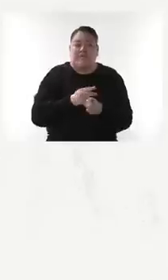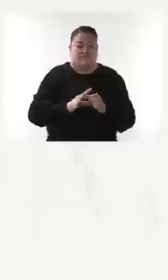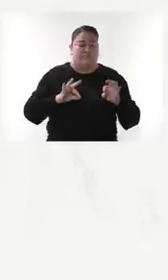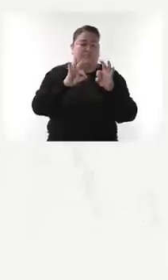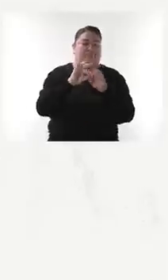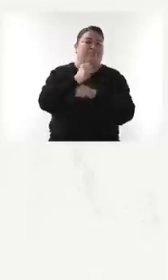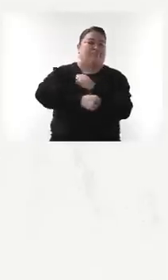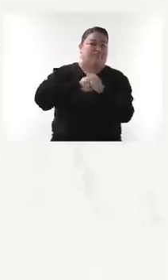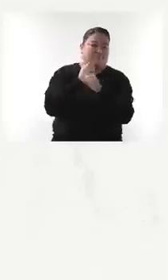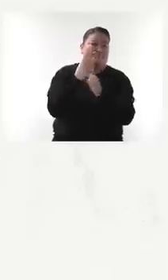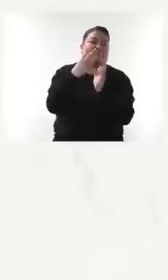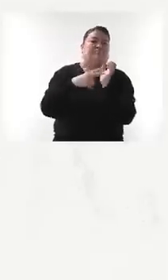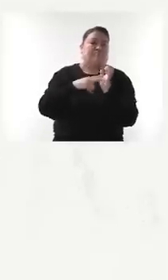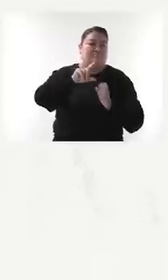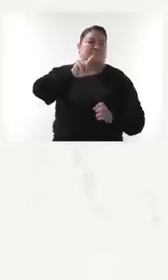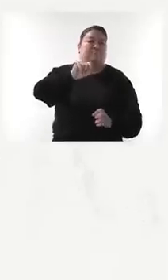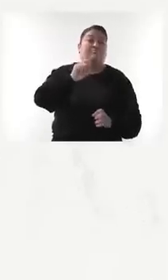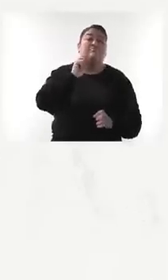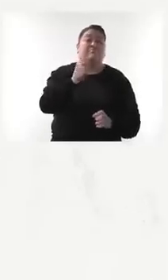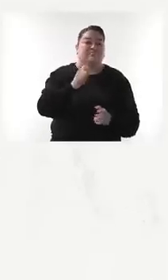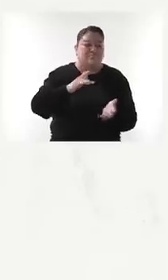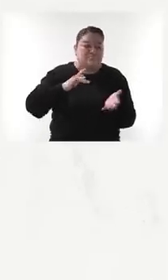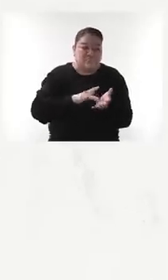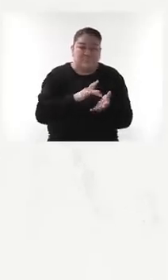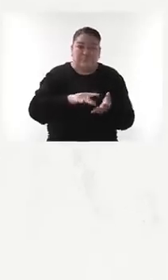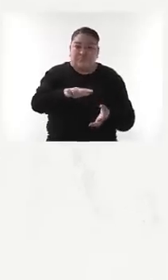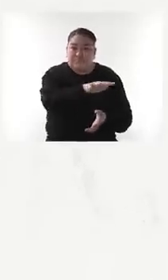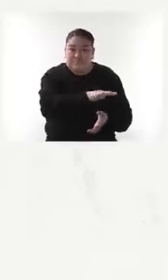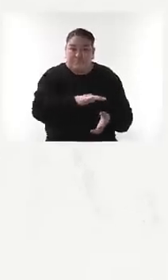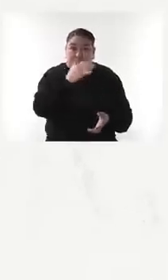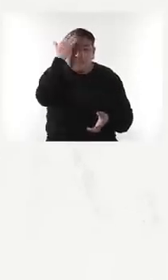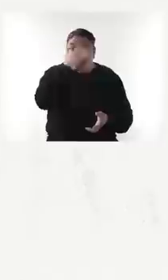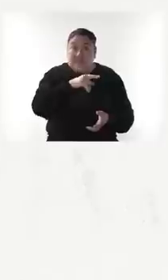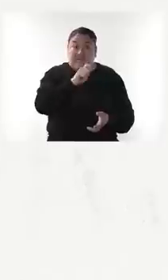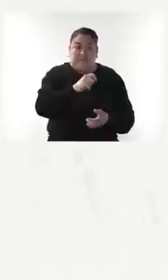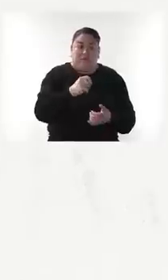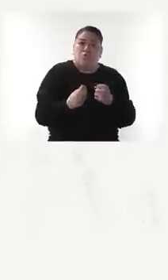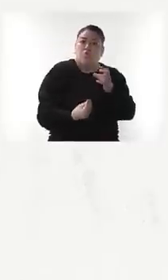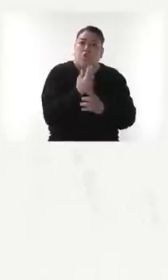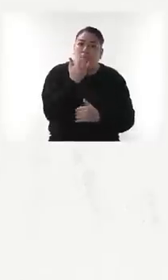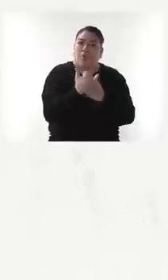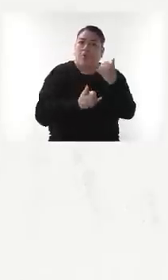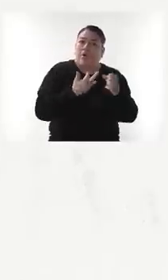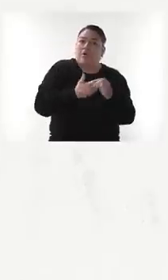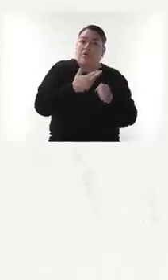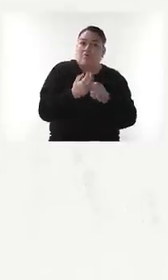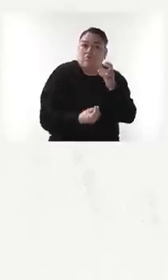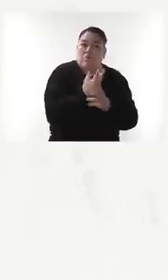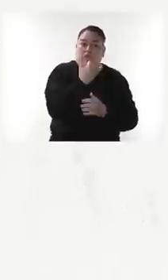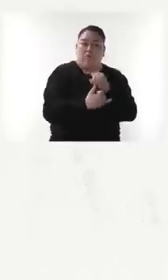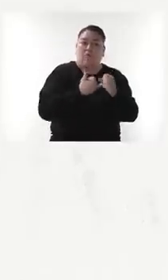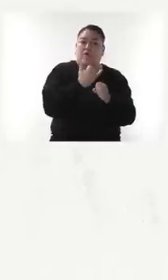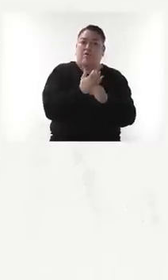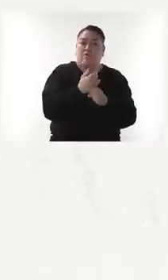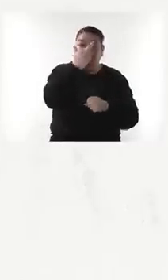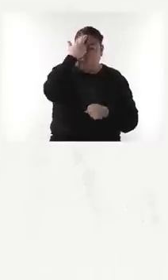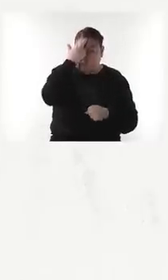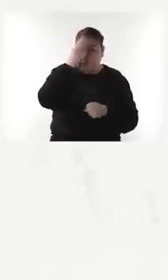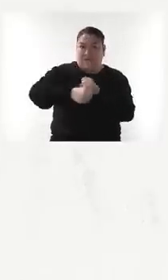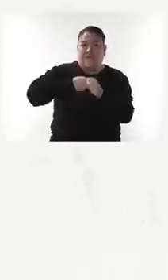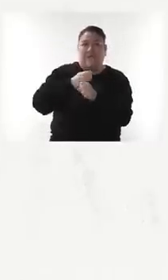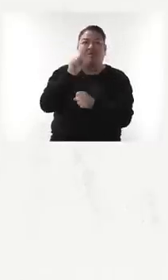del 2020 se han dado 155 debuts de jugadores sub-21, de los